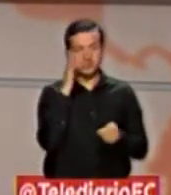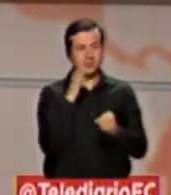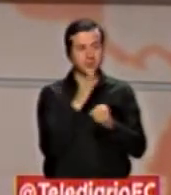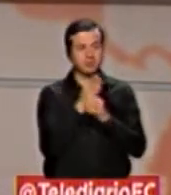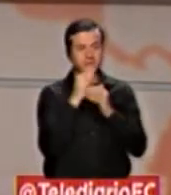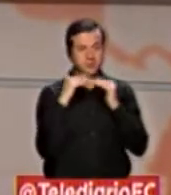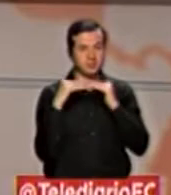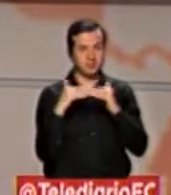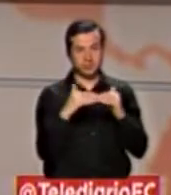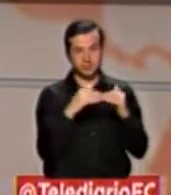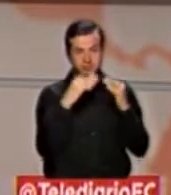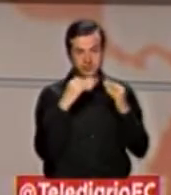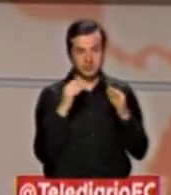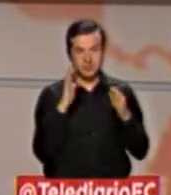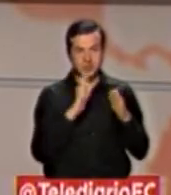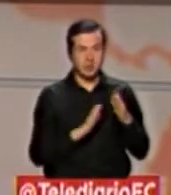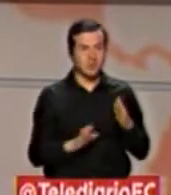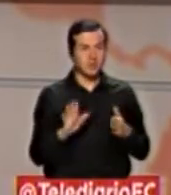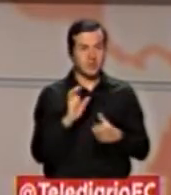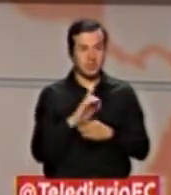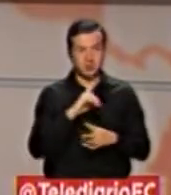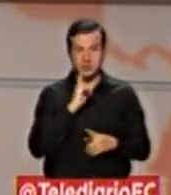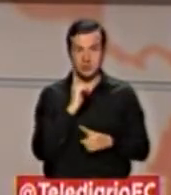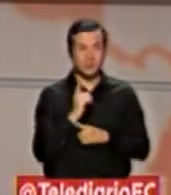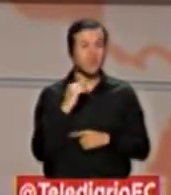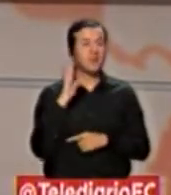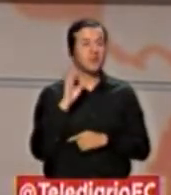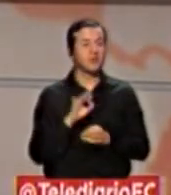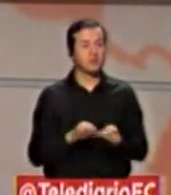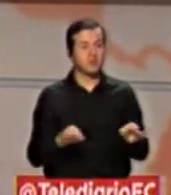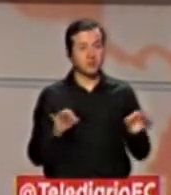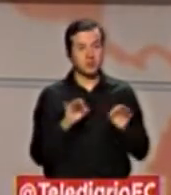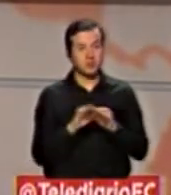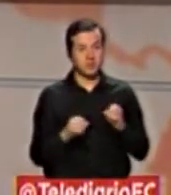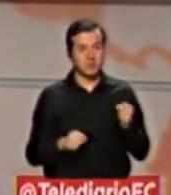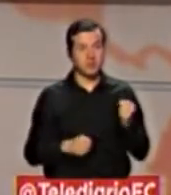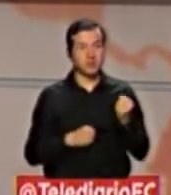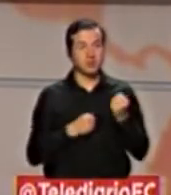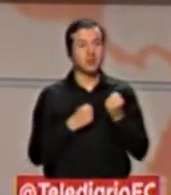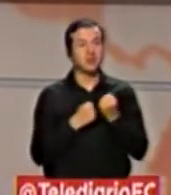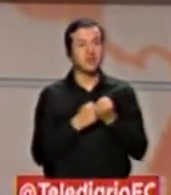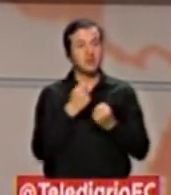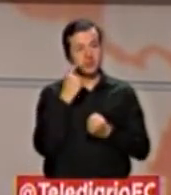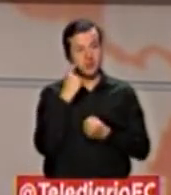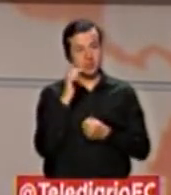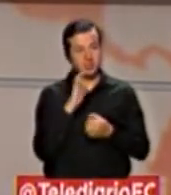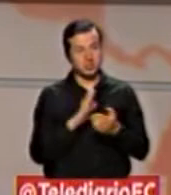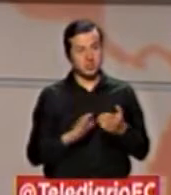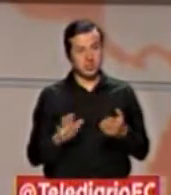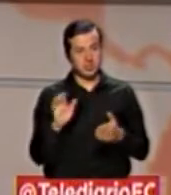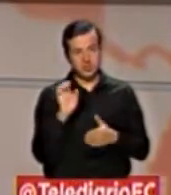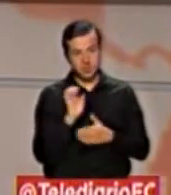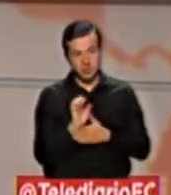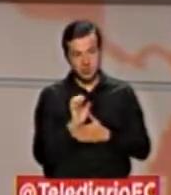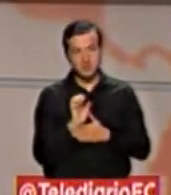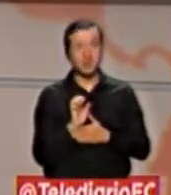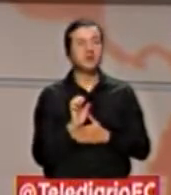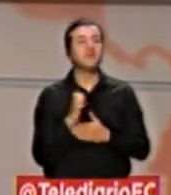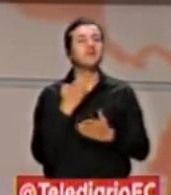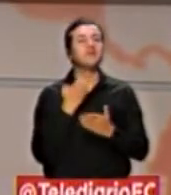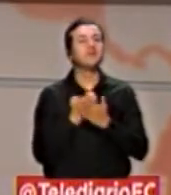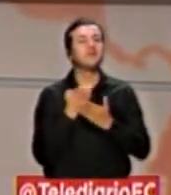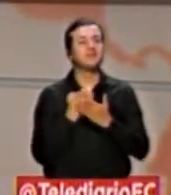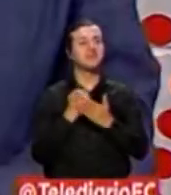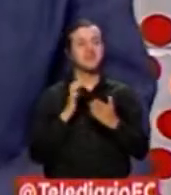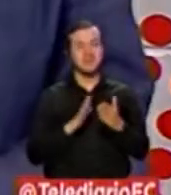de la democratización del país y sobre todo apoyar en el sentido que todos los ecuatorianos tenemos que apoyar la recuperación económica del